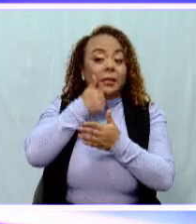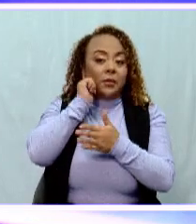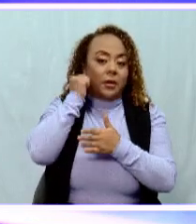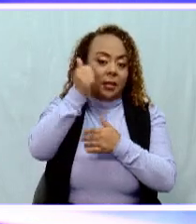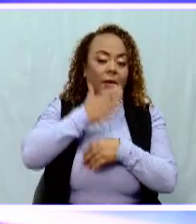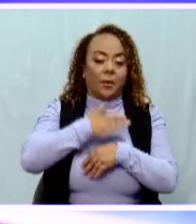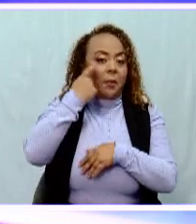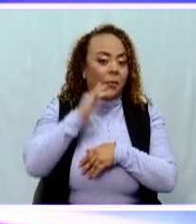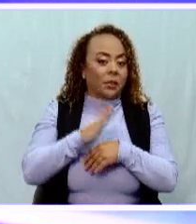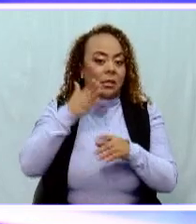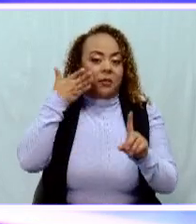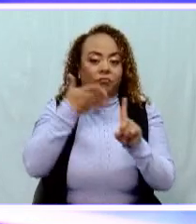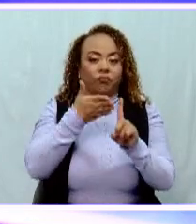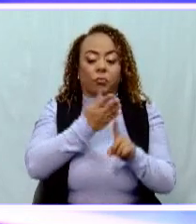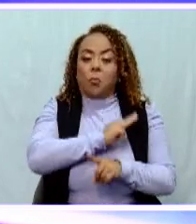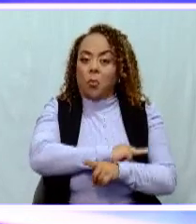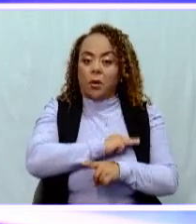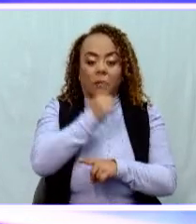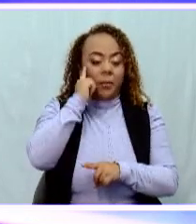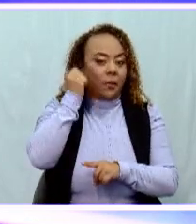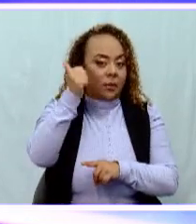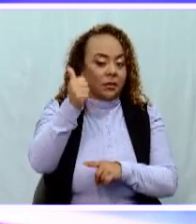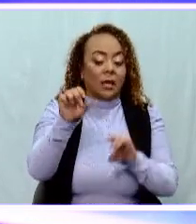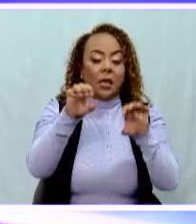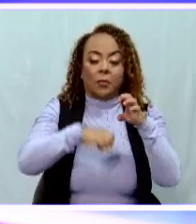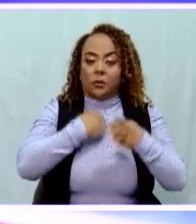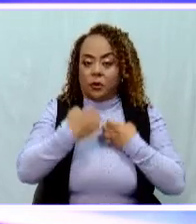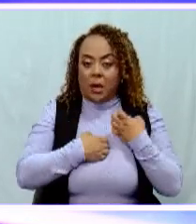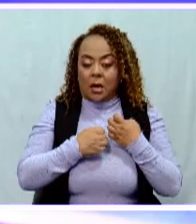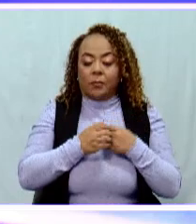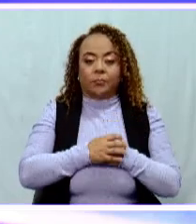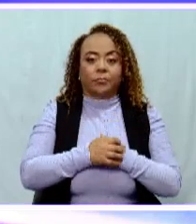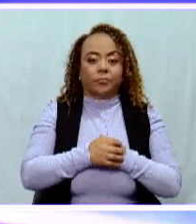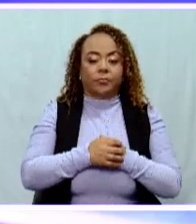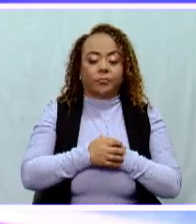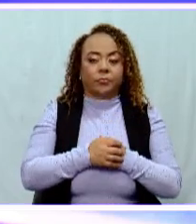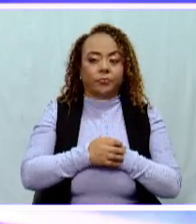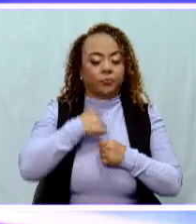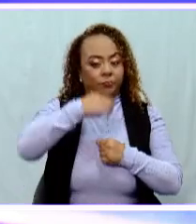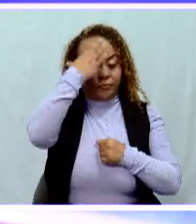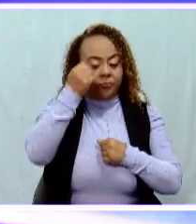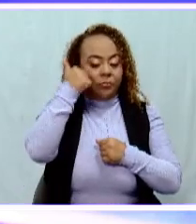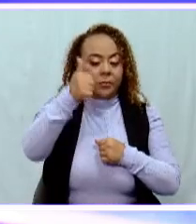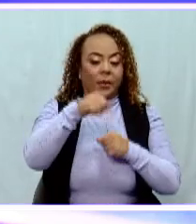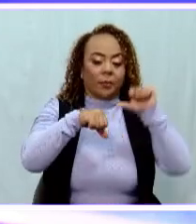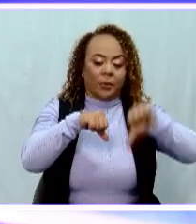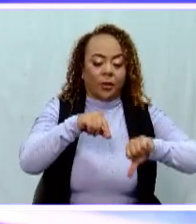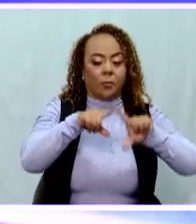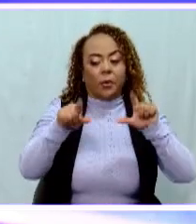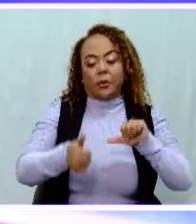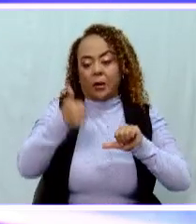parece que un golpe moral para Alajuelense emocional yo creo que la liga perdió pero ganó